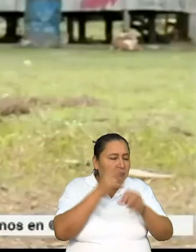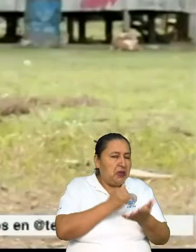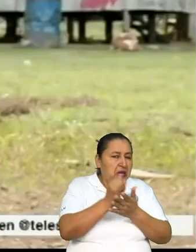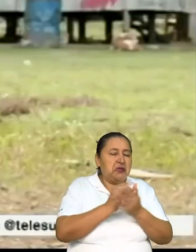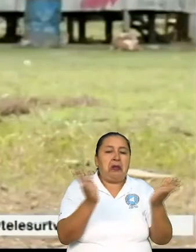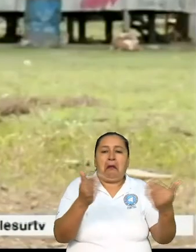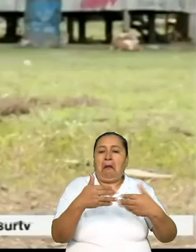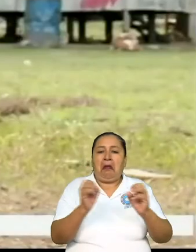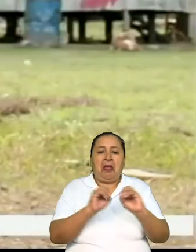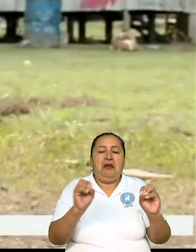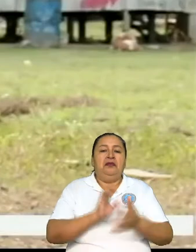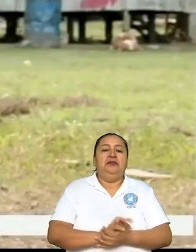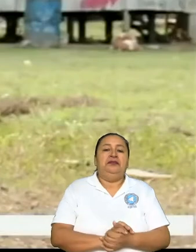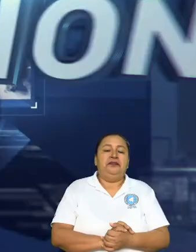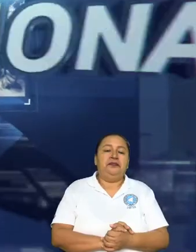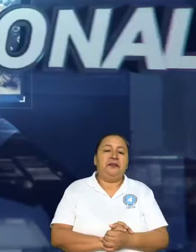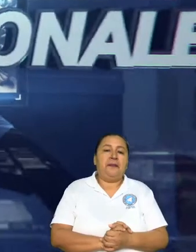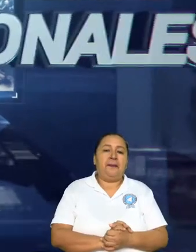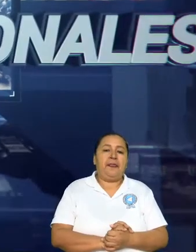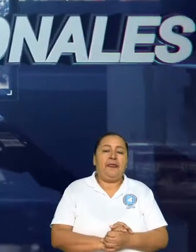sobre estos hechos.